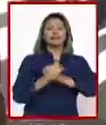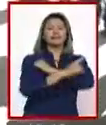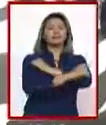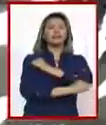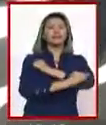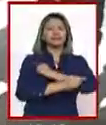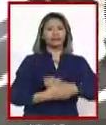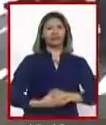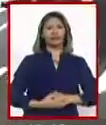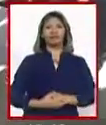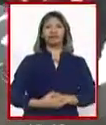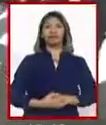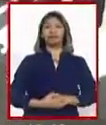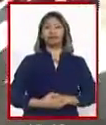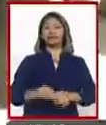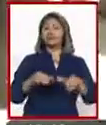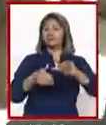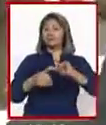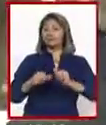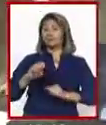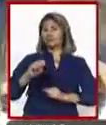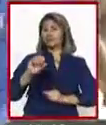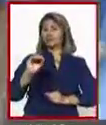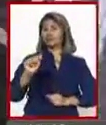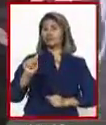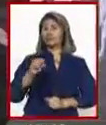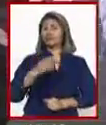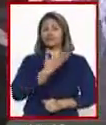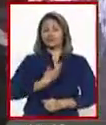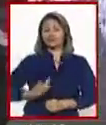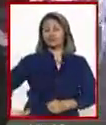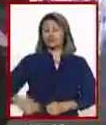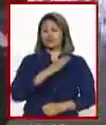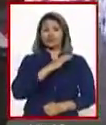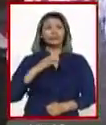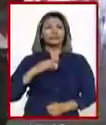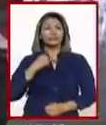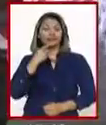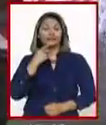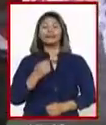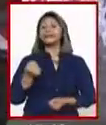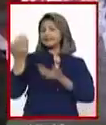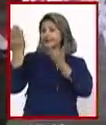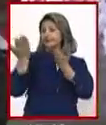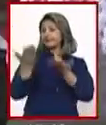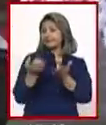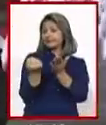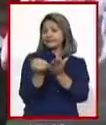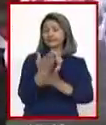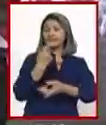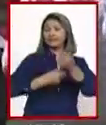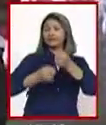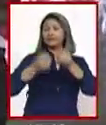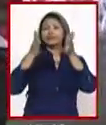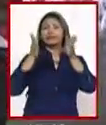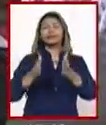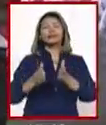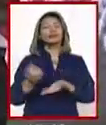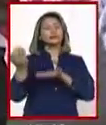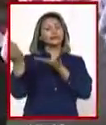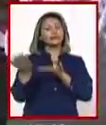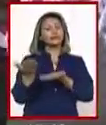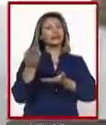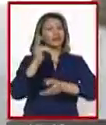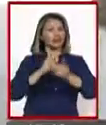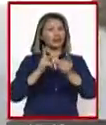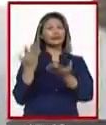Guardia. Justamente la arquitecta Angélica Sosa, quien es la presidenta del consejo, dio la bienvenida a estos nuevos comerciantes e invitó a la